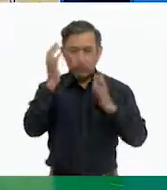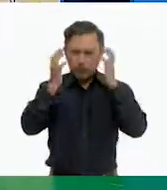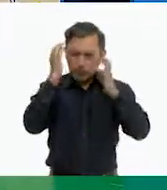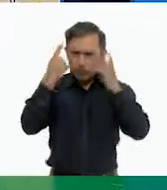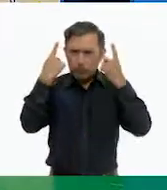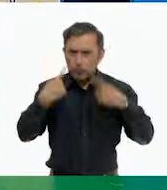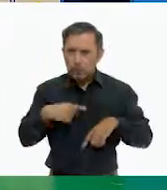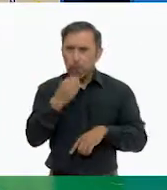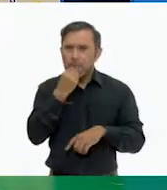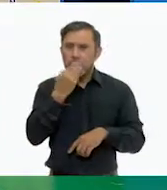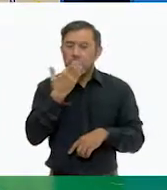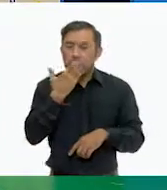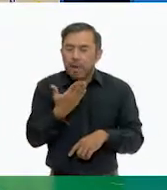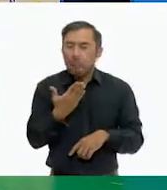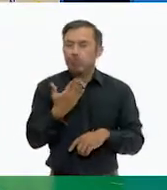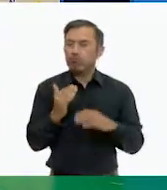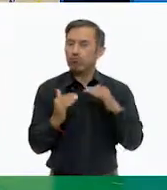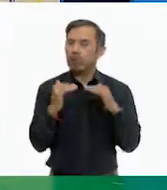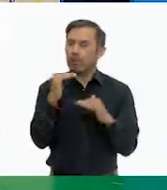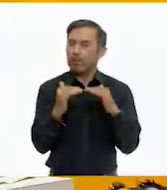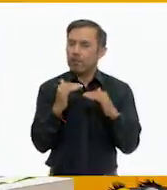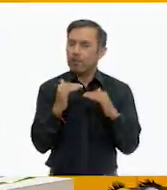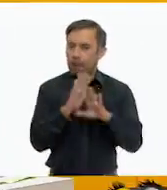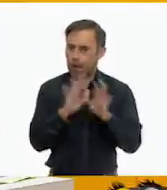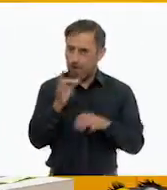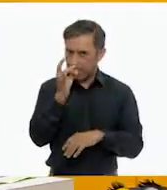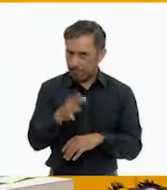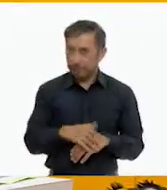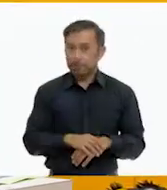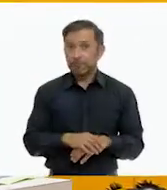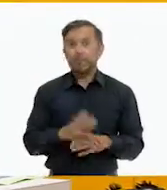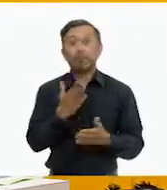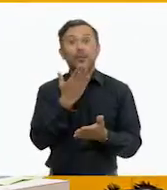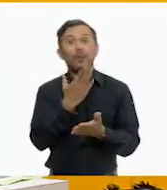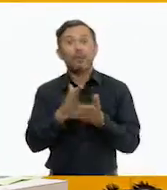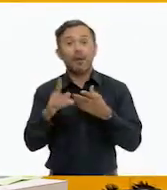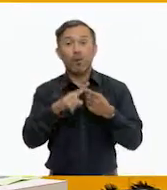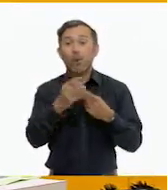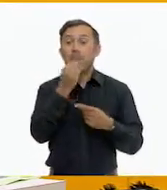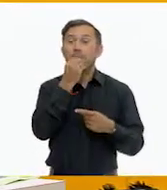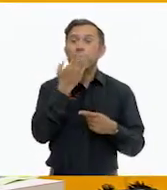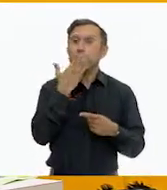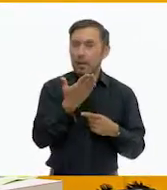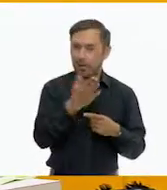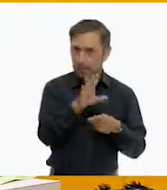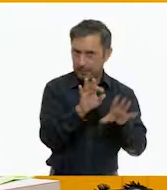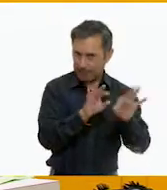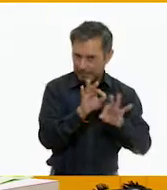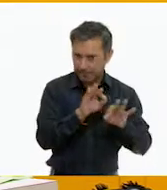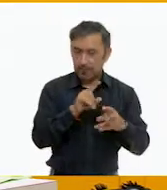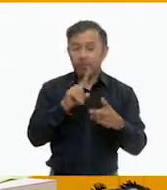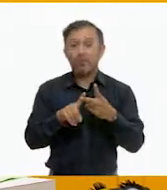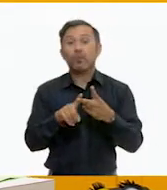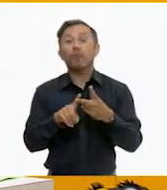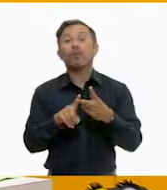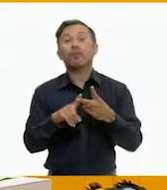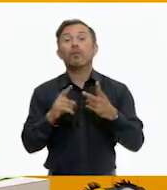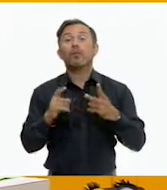alimentación equilibrada. Por otro lado, actividad física todos los